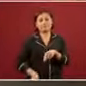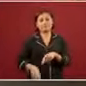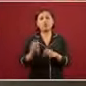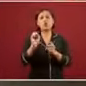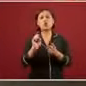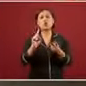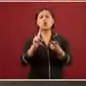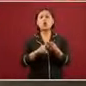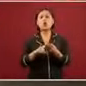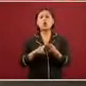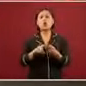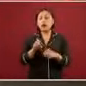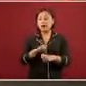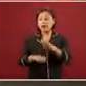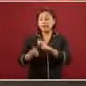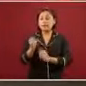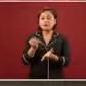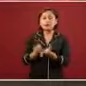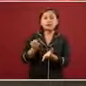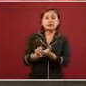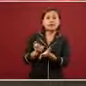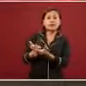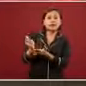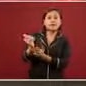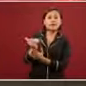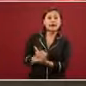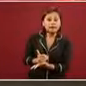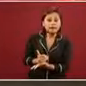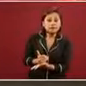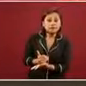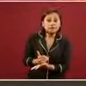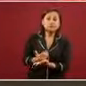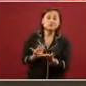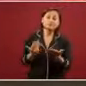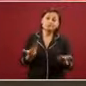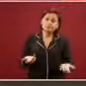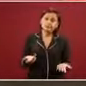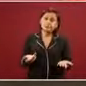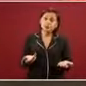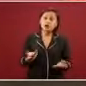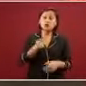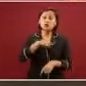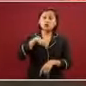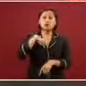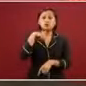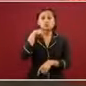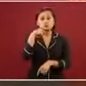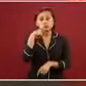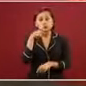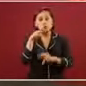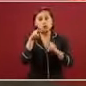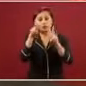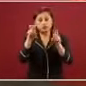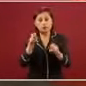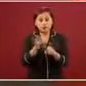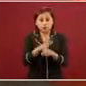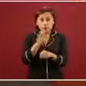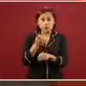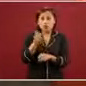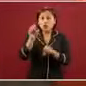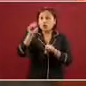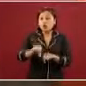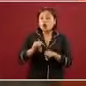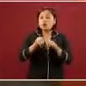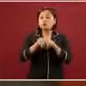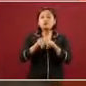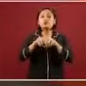y queremos informar sobre este tema porque ya se reformó la